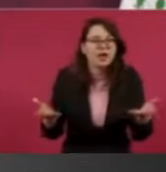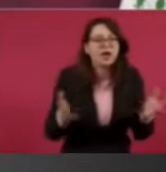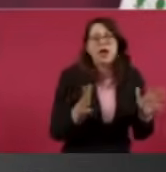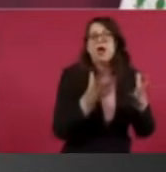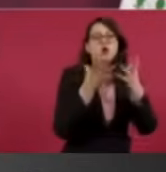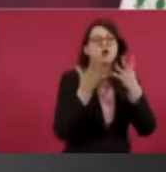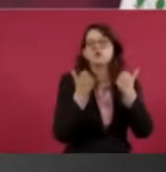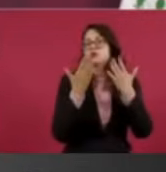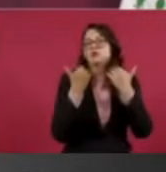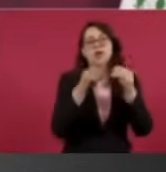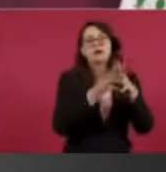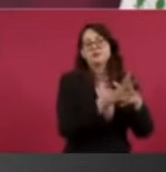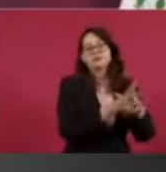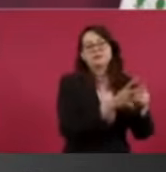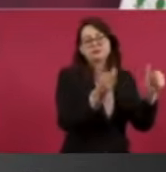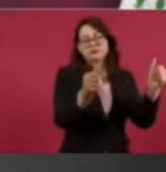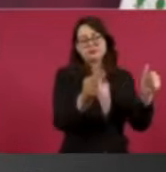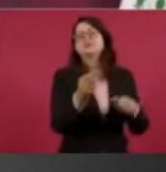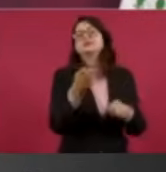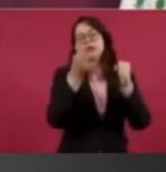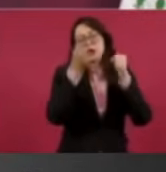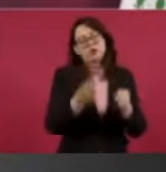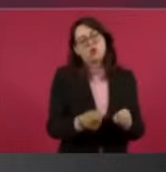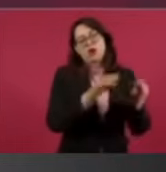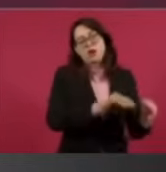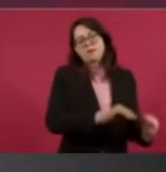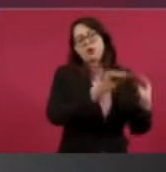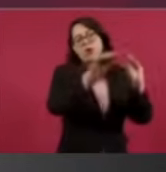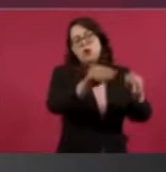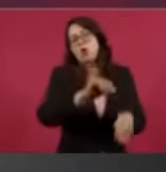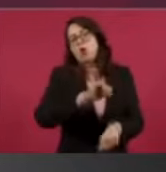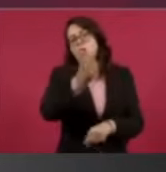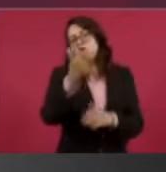ya estaban seguramente en otra.